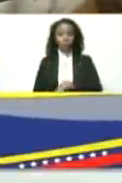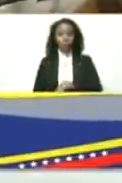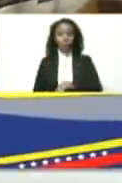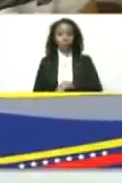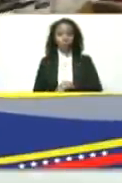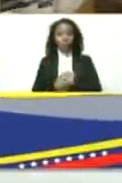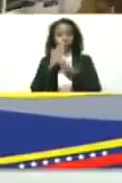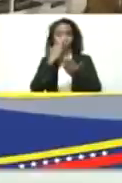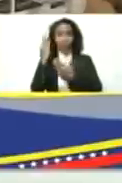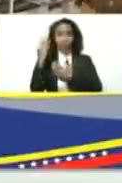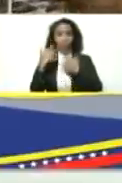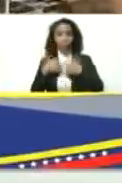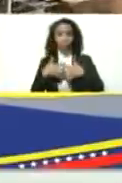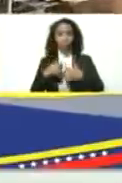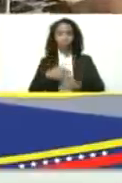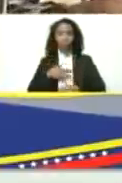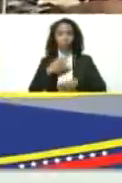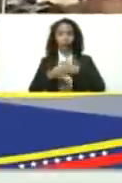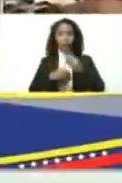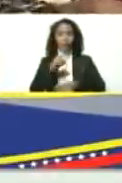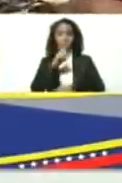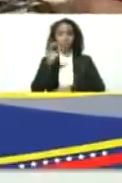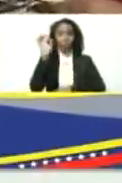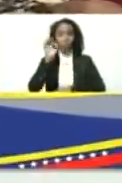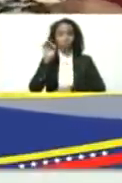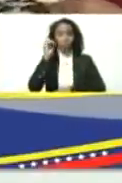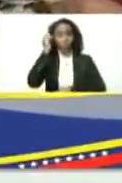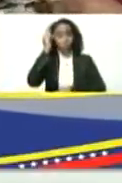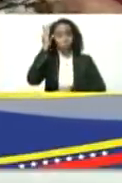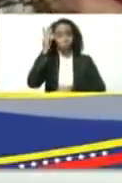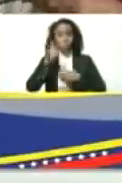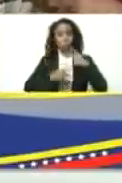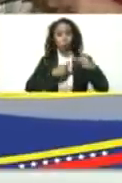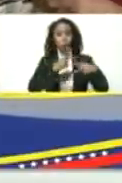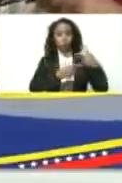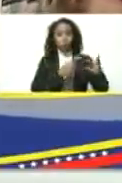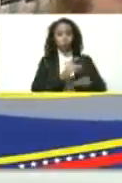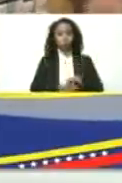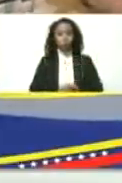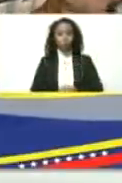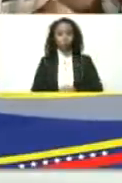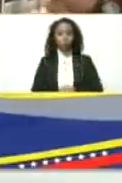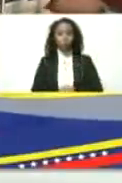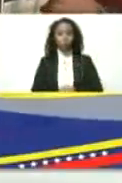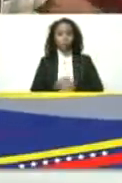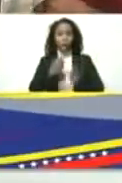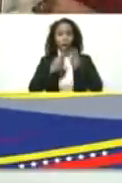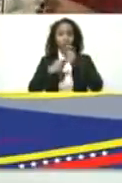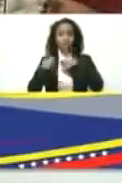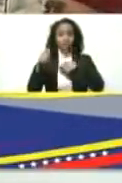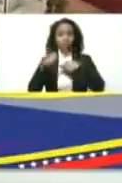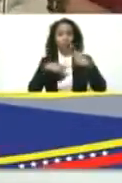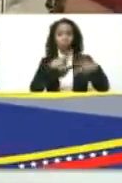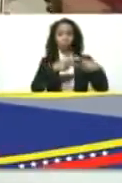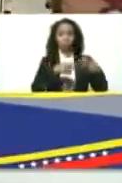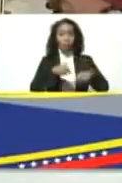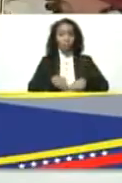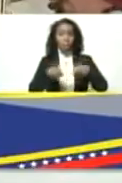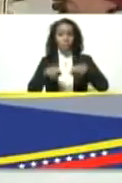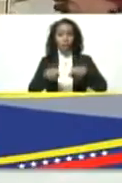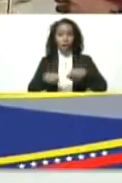Y son empresas que pueden llegar al 100% de su capacidad de producción y venden su producción en el mercado